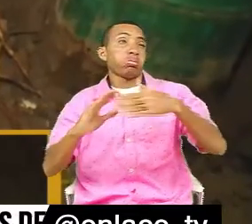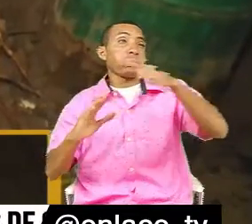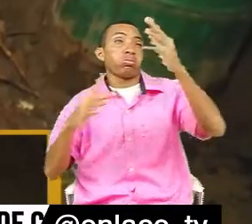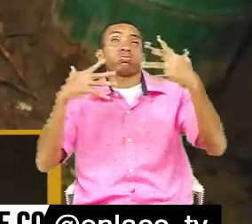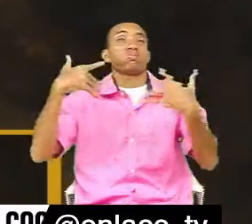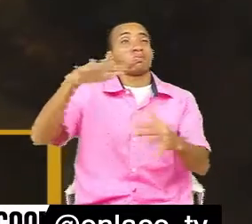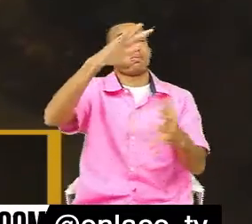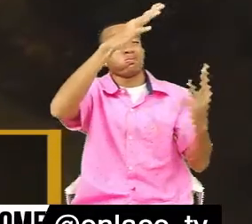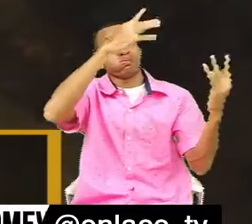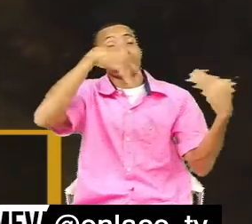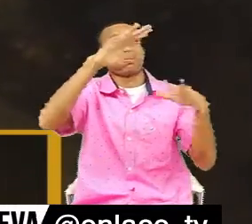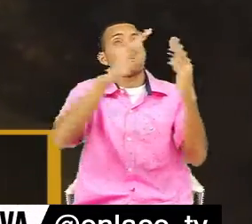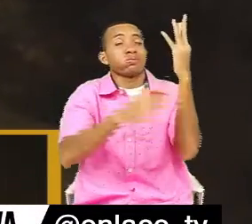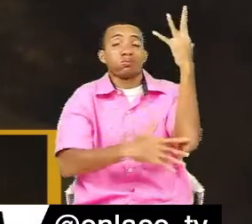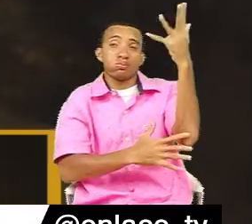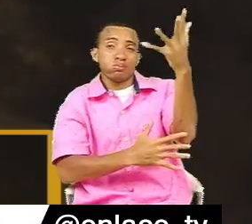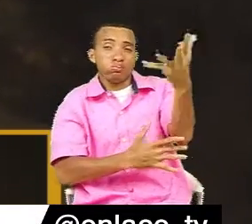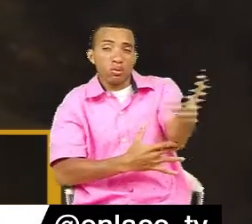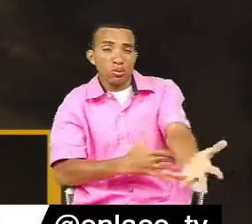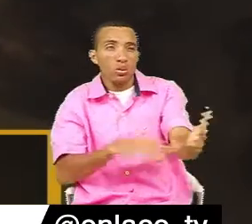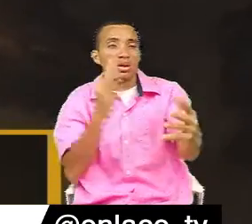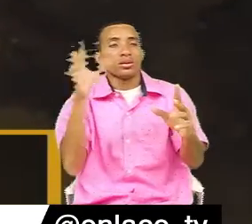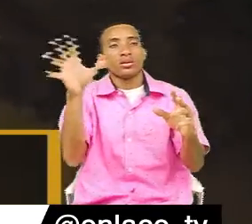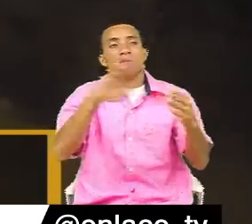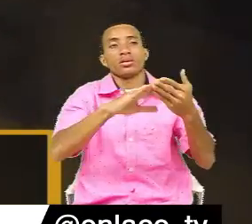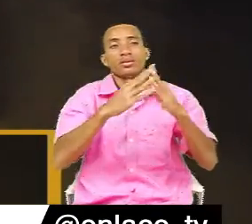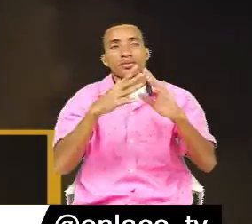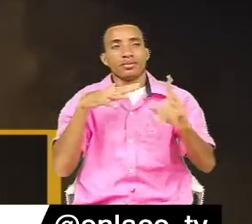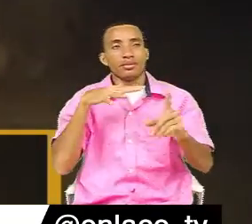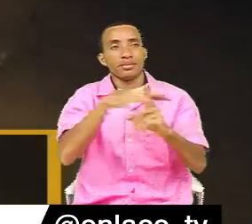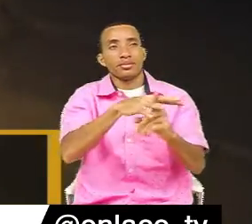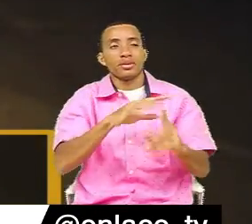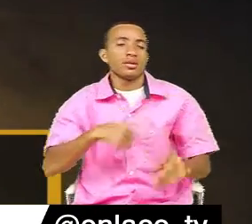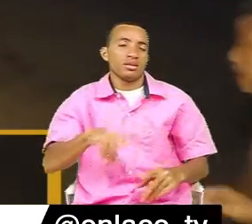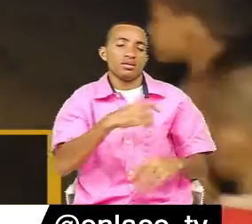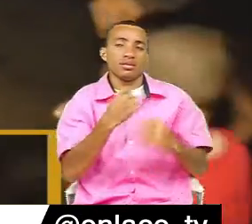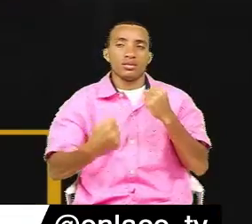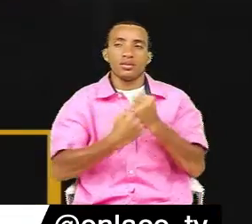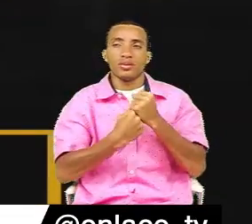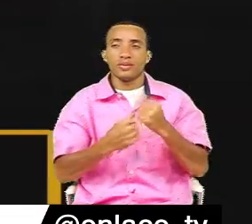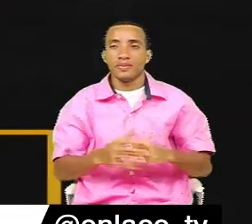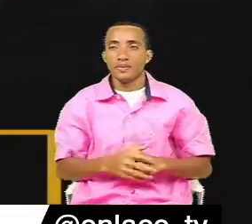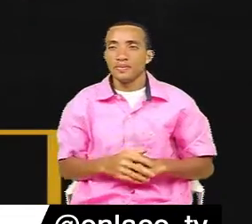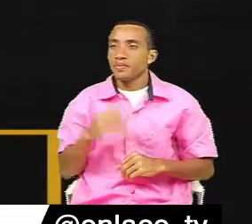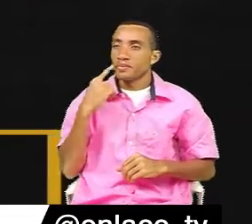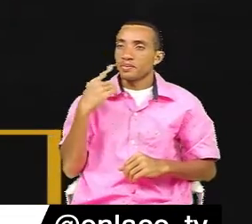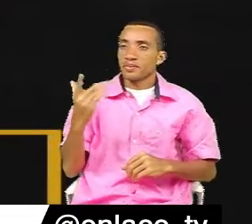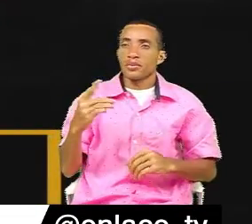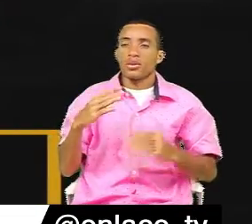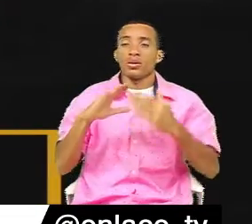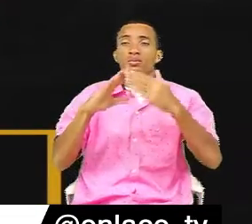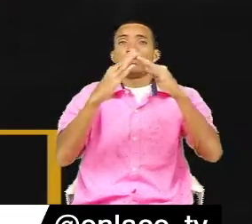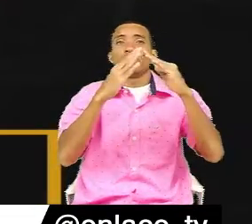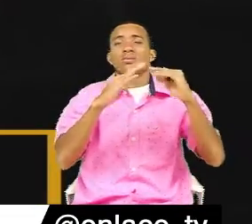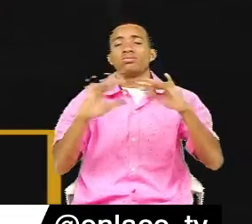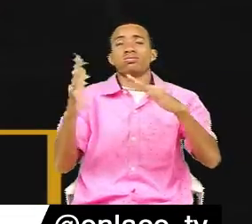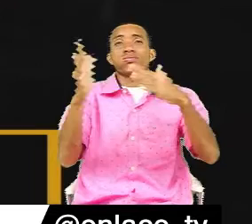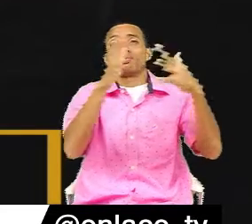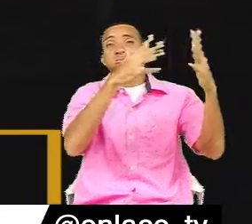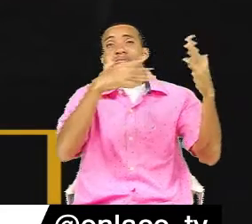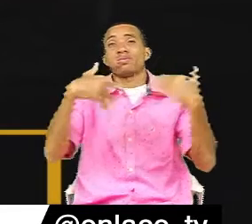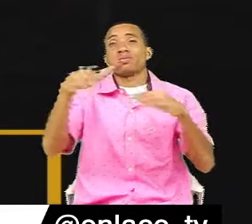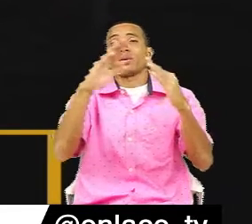caídos, y la comunidad está un poco afectada, bastante, por eso necesitamos el apoyo. Hubo por ahí un vendaval, me tumbó mi casita, yo quiero que me ayuden